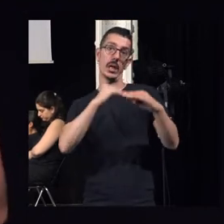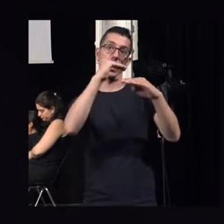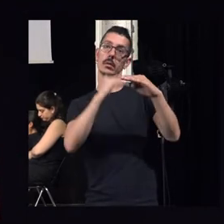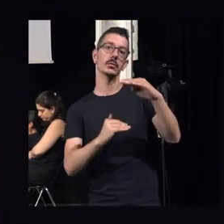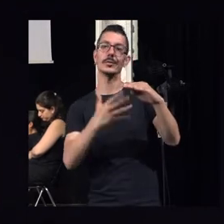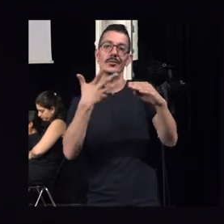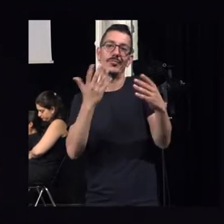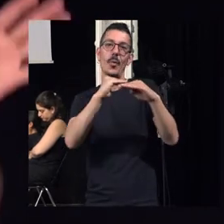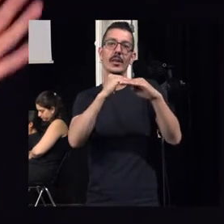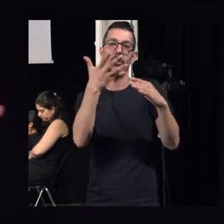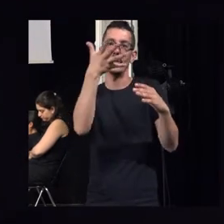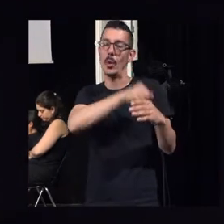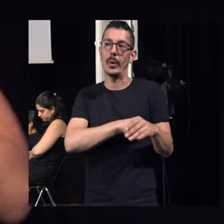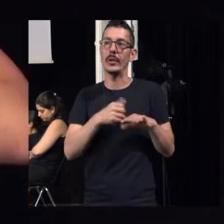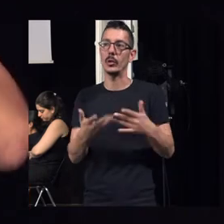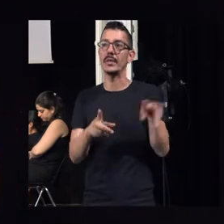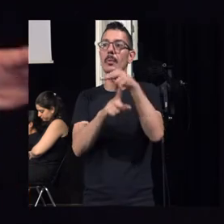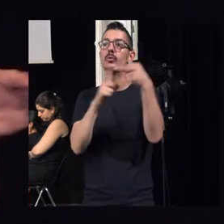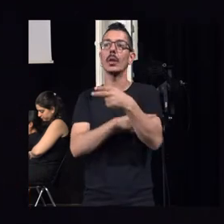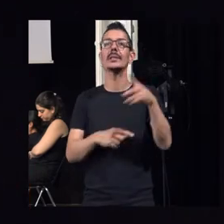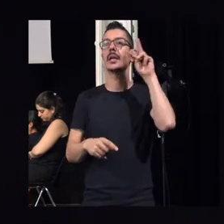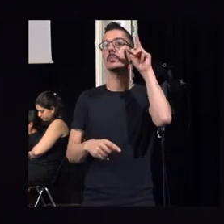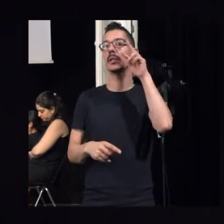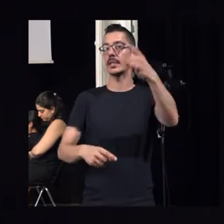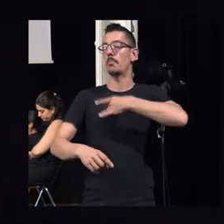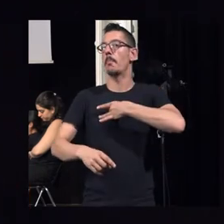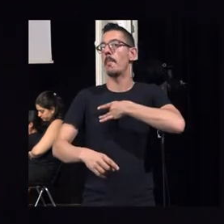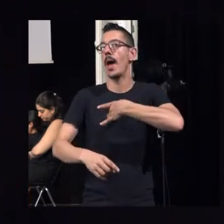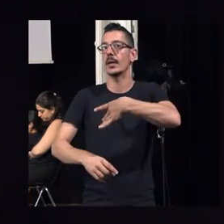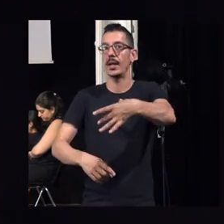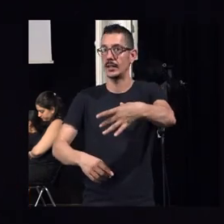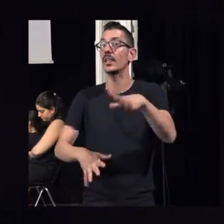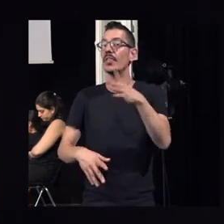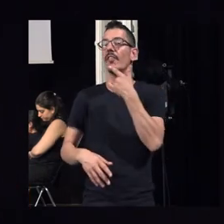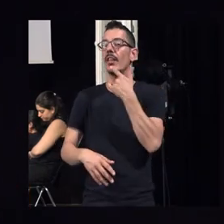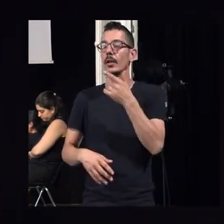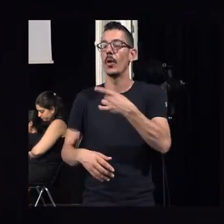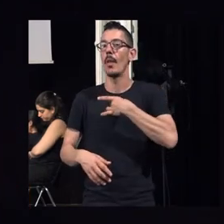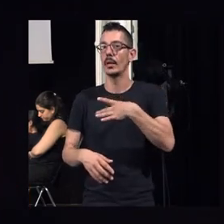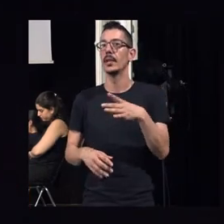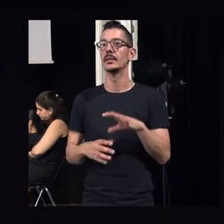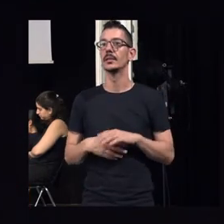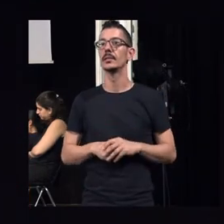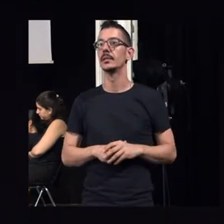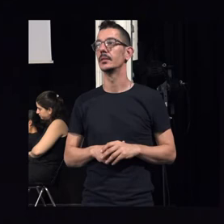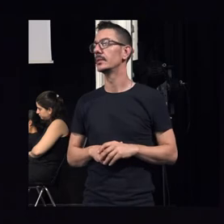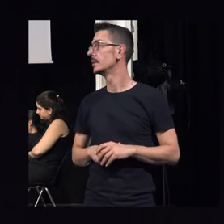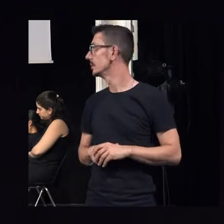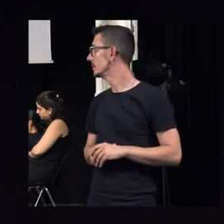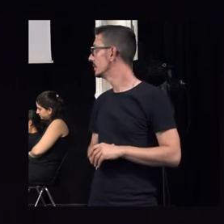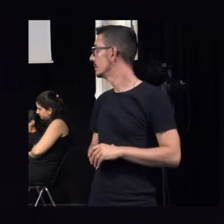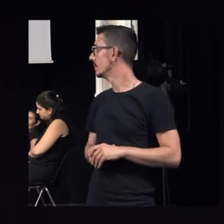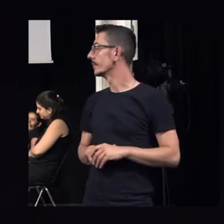grandes expertas blancas, todo hay que decirlo, también, eso ya es otra, Sí, estoy con mucho con el fufú,